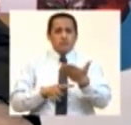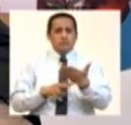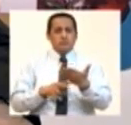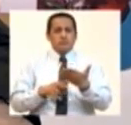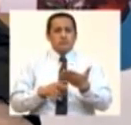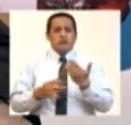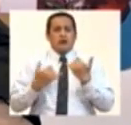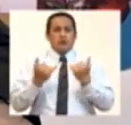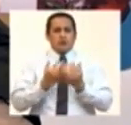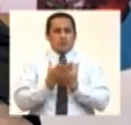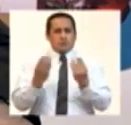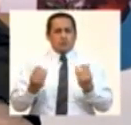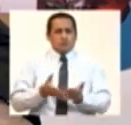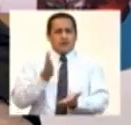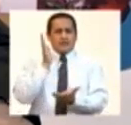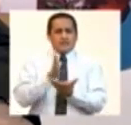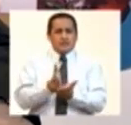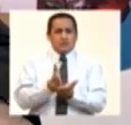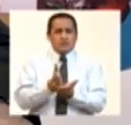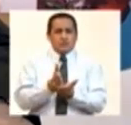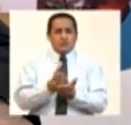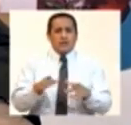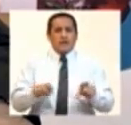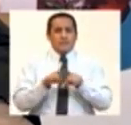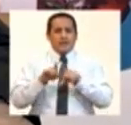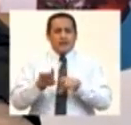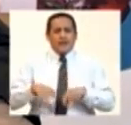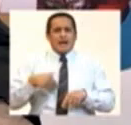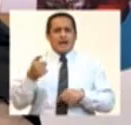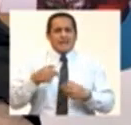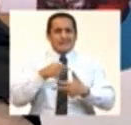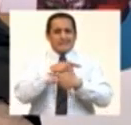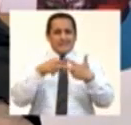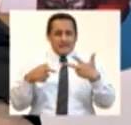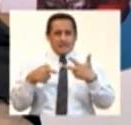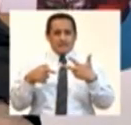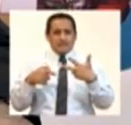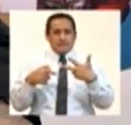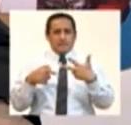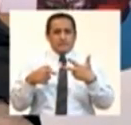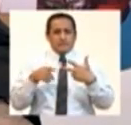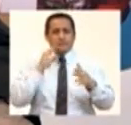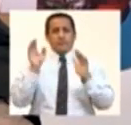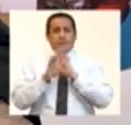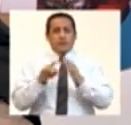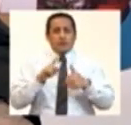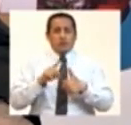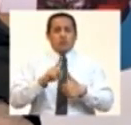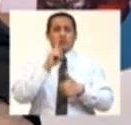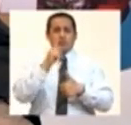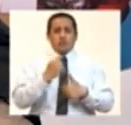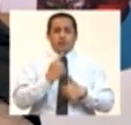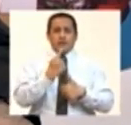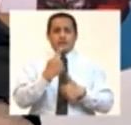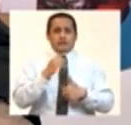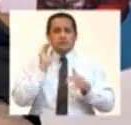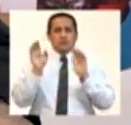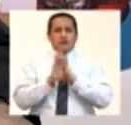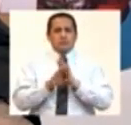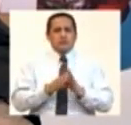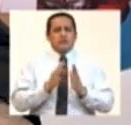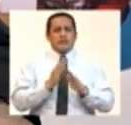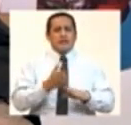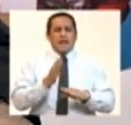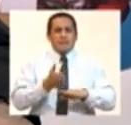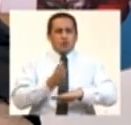leemos la sentencia existen 3 puntos, ¿no? Uno de ellos es el de